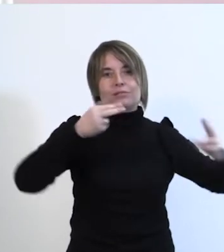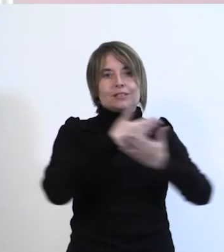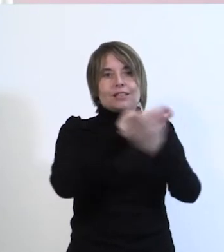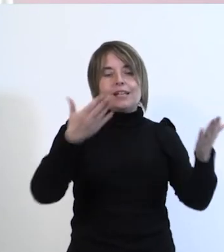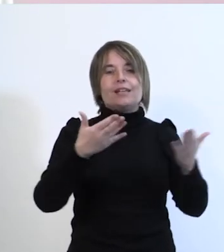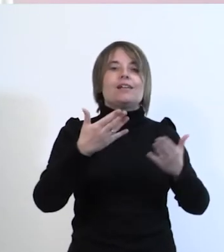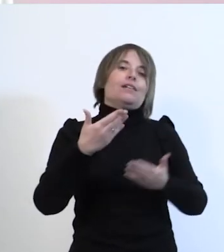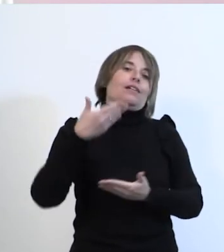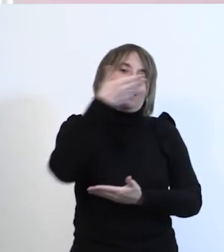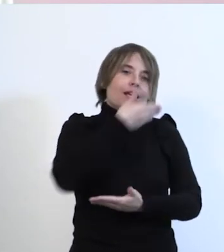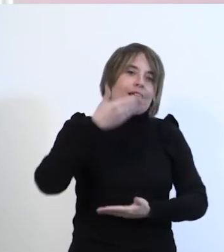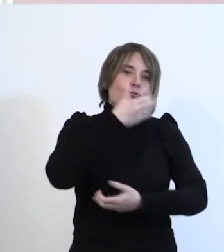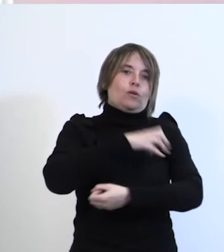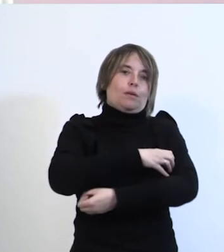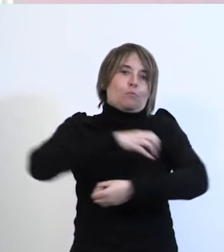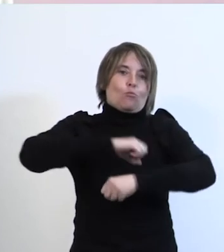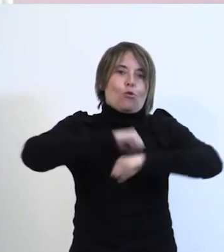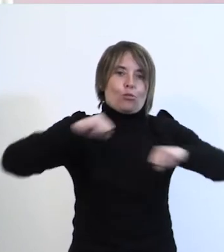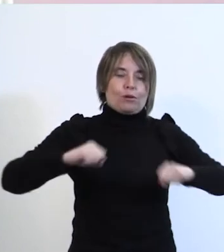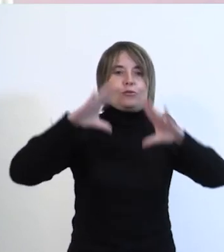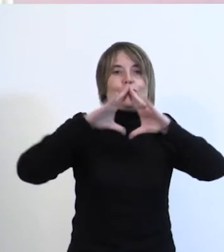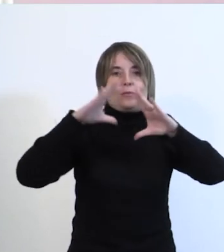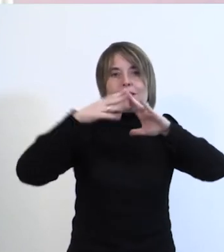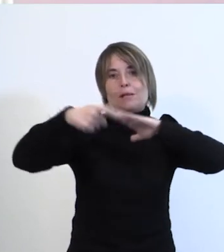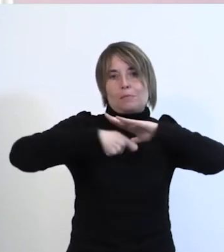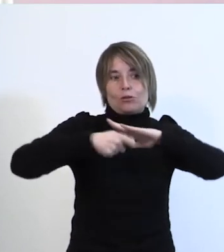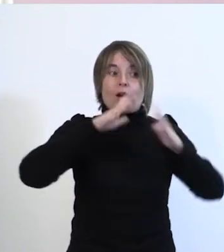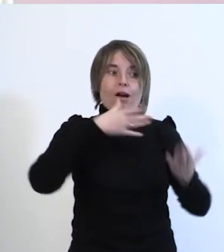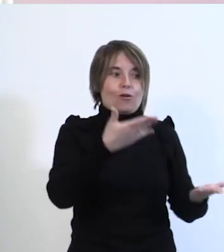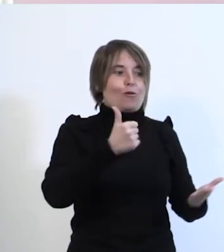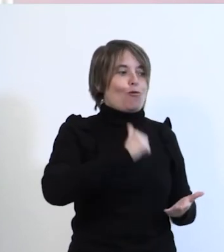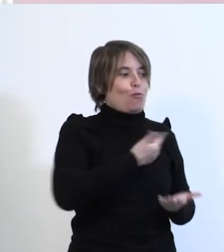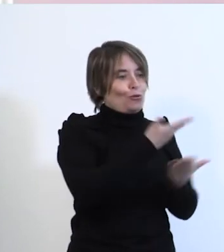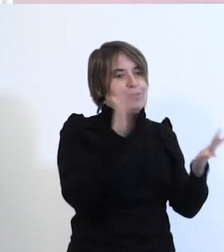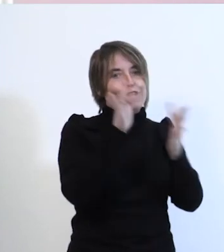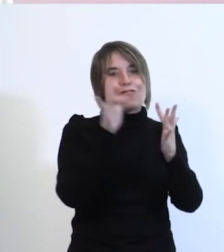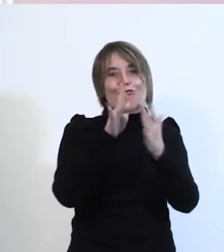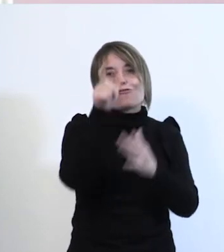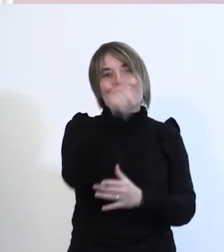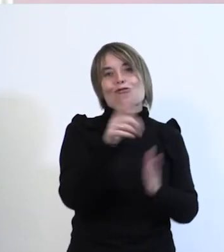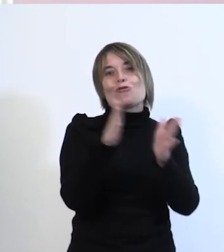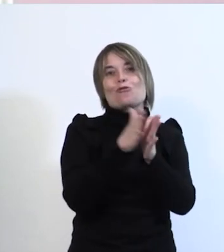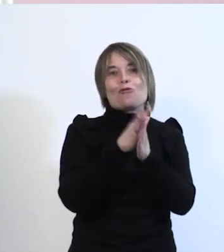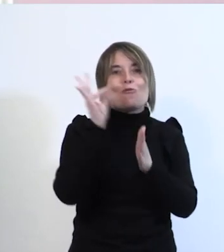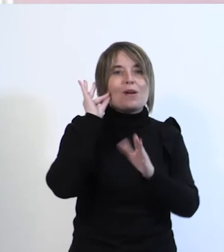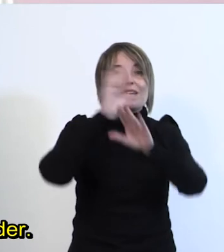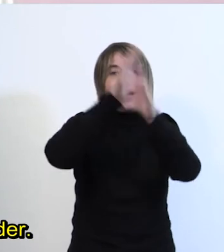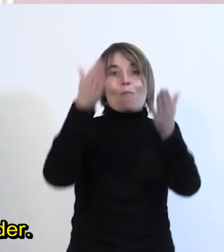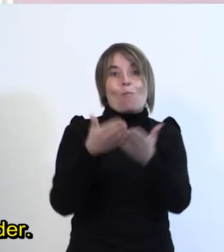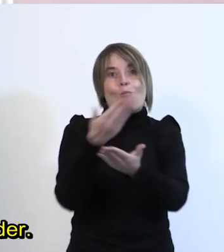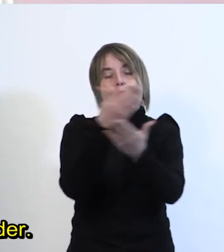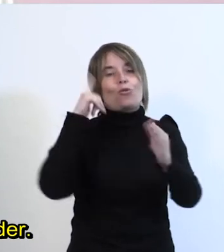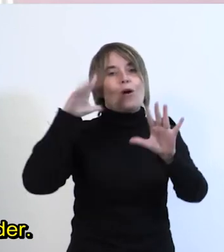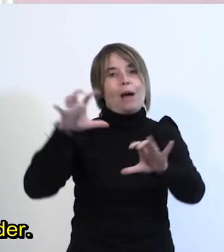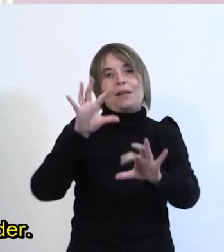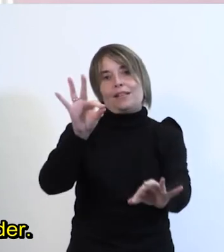de signos, y a toda la Escuela de Empoderamiento Feminista de Vitoria-Gasteiz por esta nueva oportunidad de conocer a una compañera de otro lugar del mundo del que tenemos